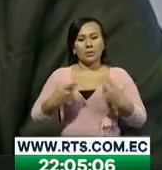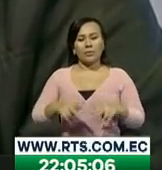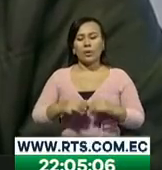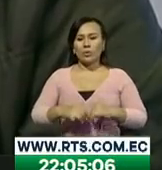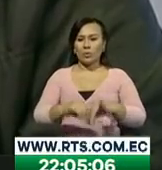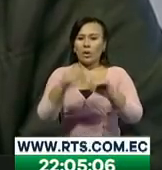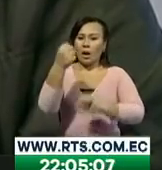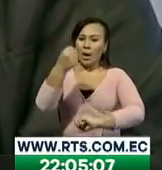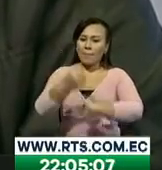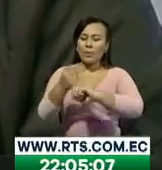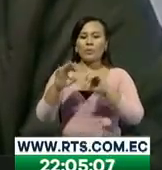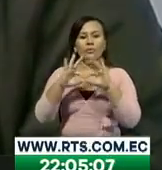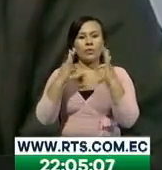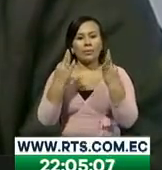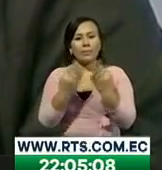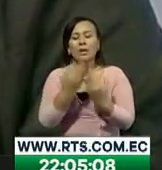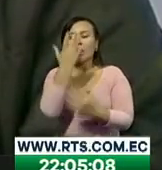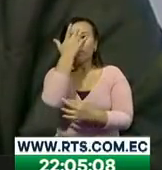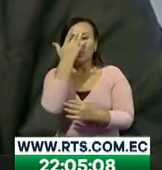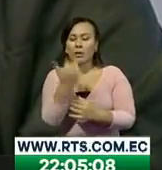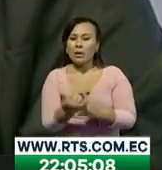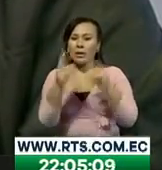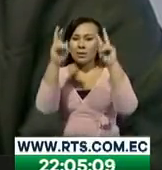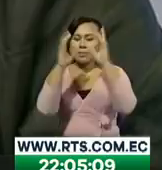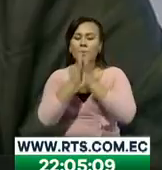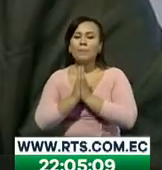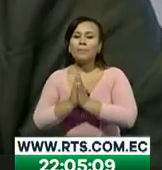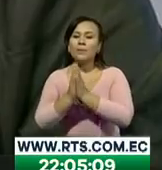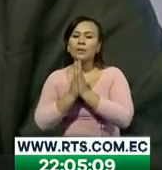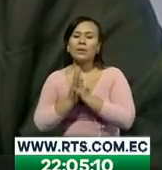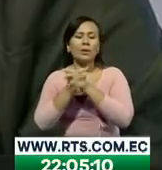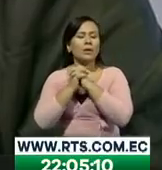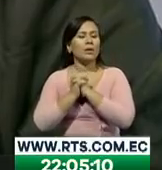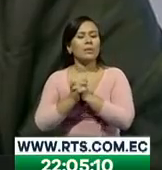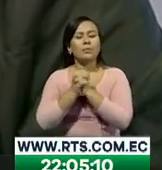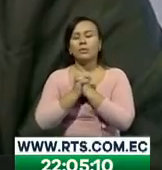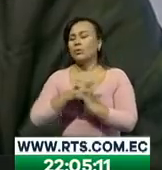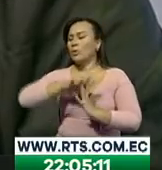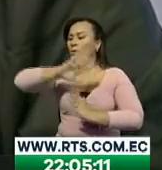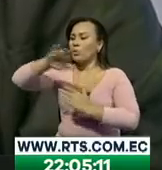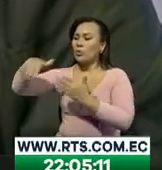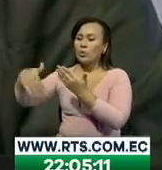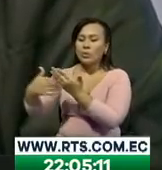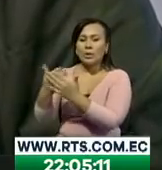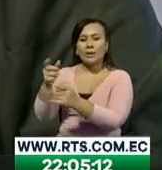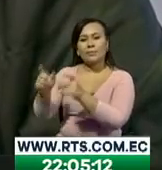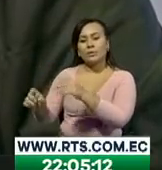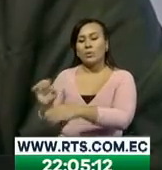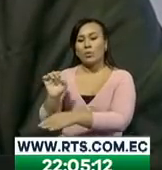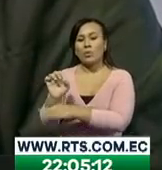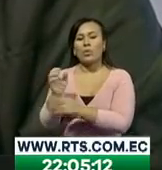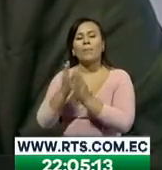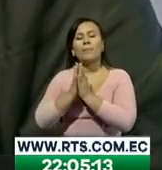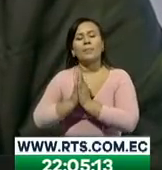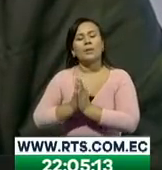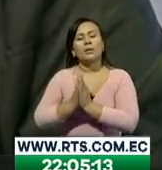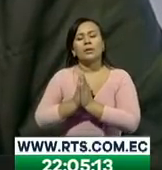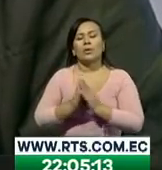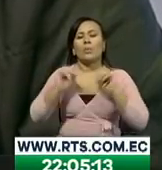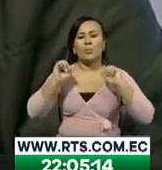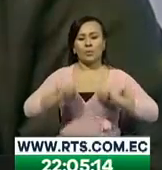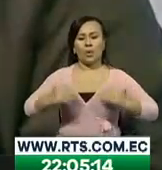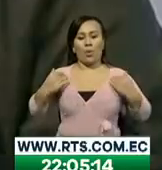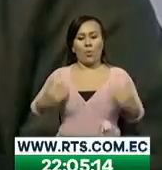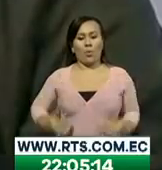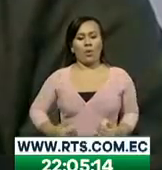todo el apoyo a las familias porque este es un pedido este es un clamor de todos los ecuatorianos el poder es por lo menos por lo menos recuperar